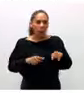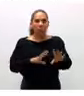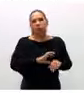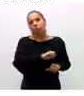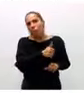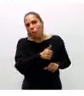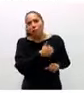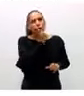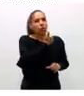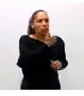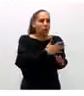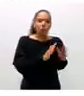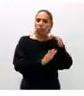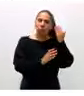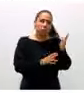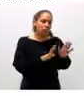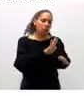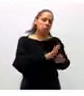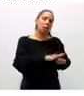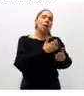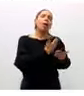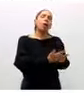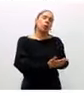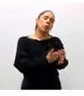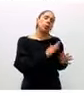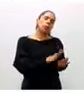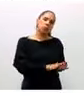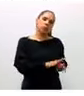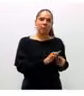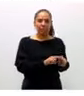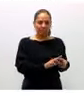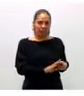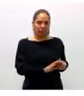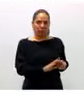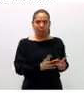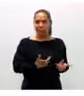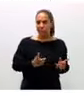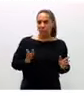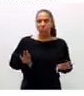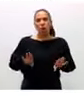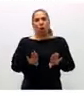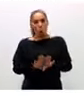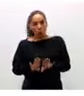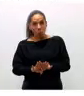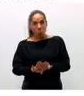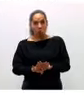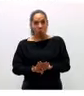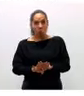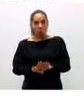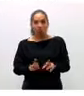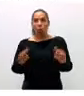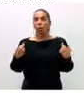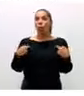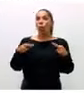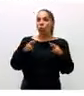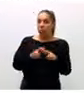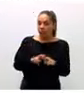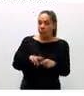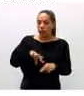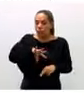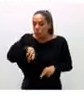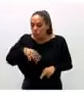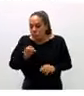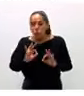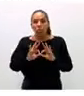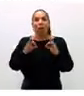pacífica. Así que crearon una mesa de negociación para buscar una solución con la fórmula ganar-ganar.